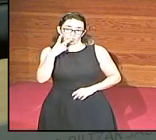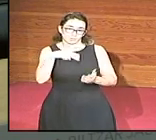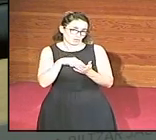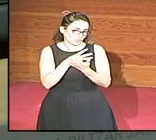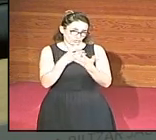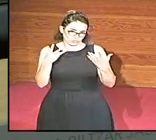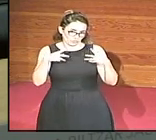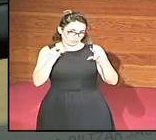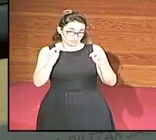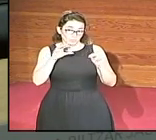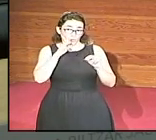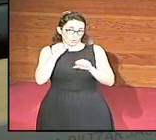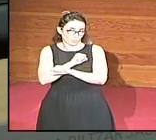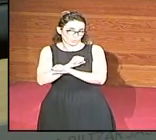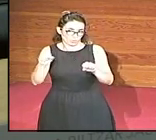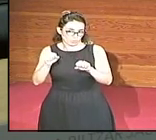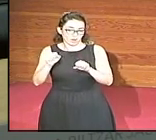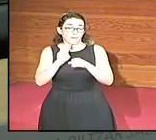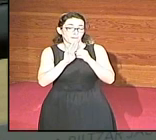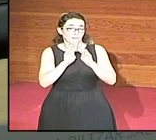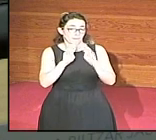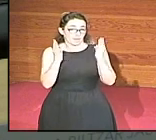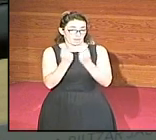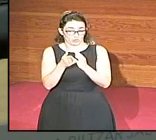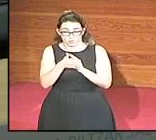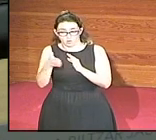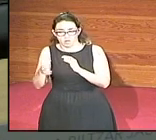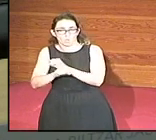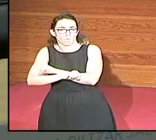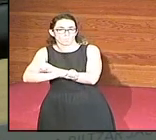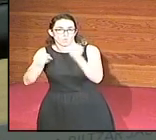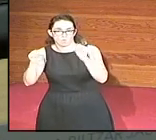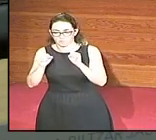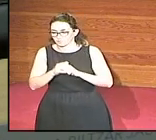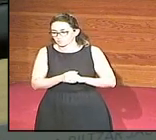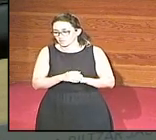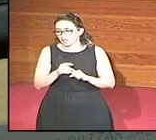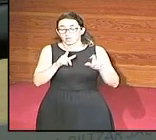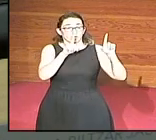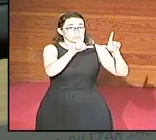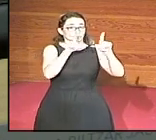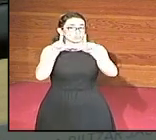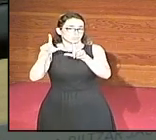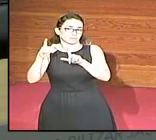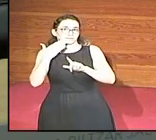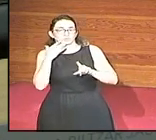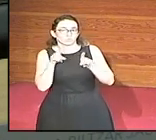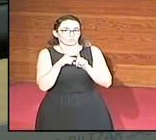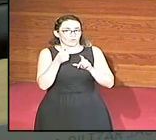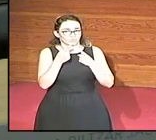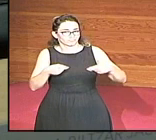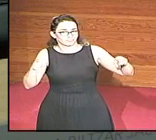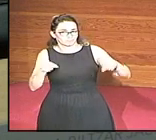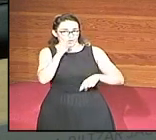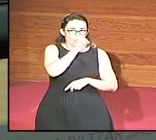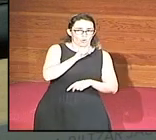le pusieron una bomba tomando un café al lado del Parlamento. Y esto es una, se hizo una representación de ópera en